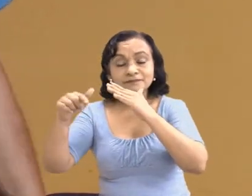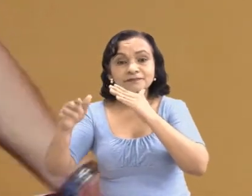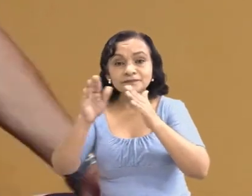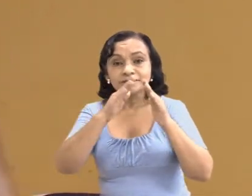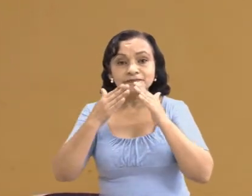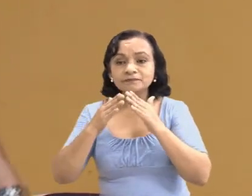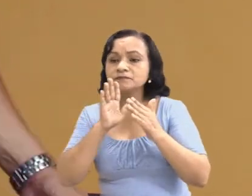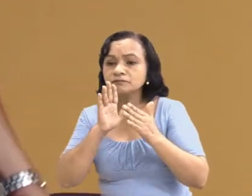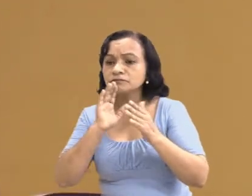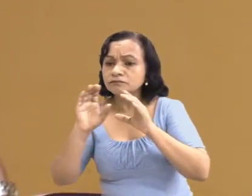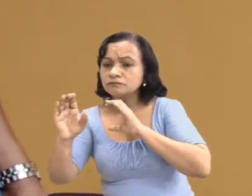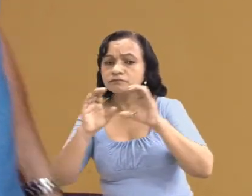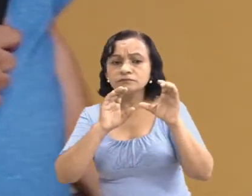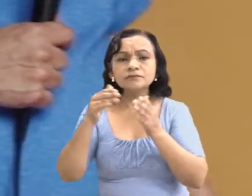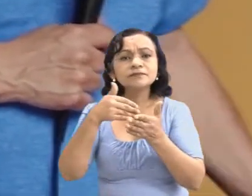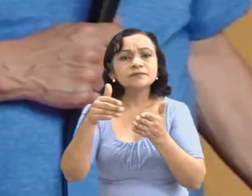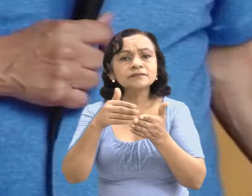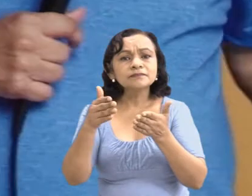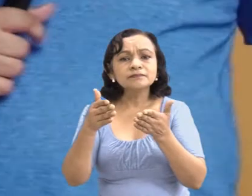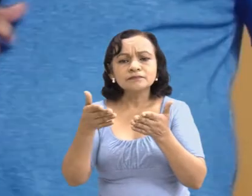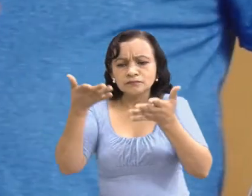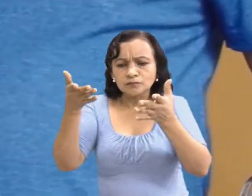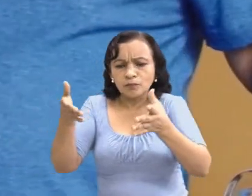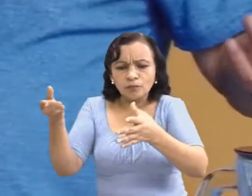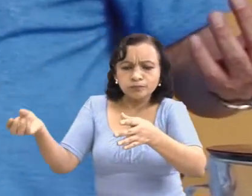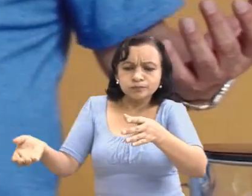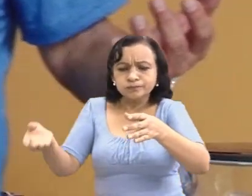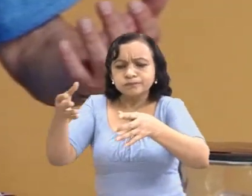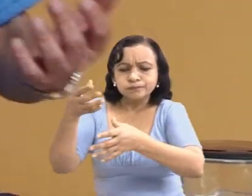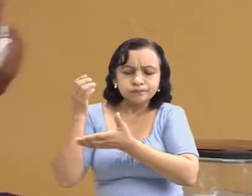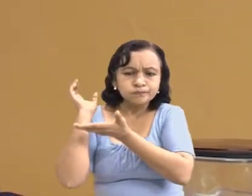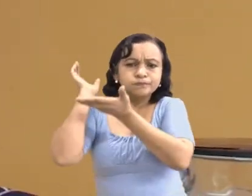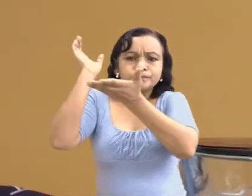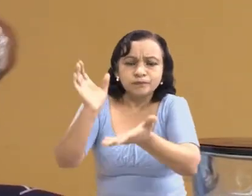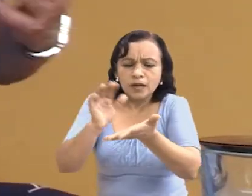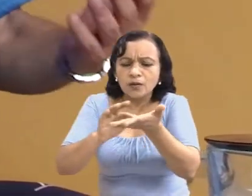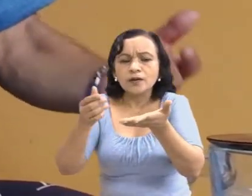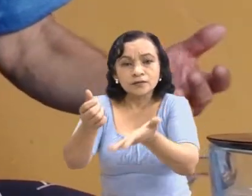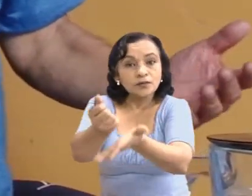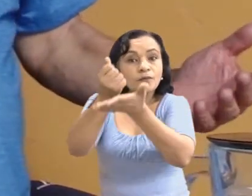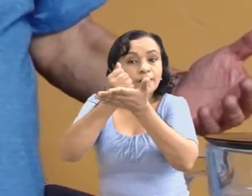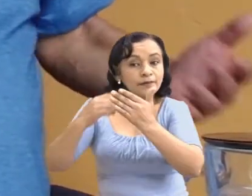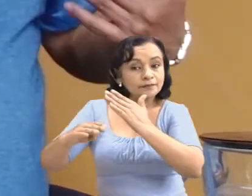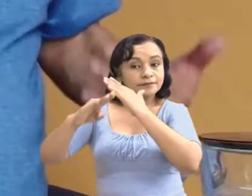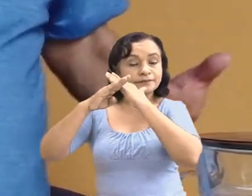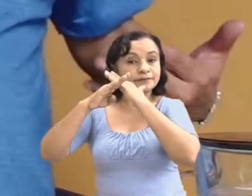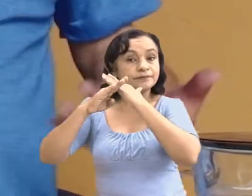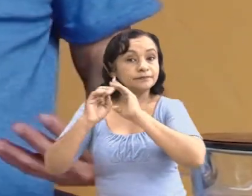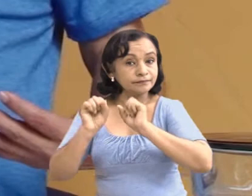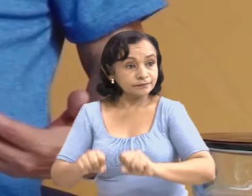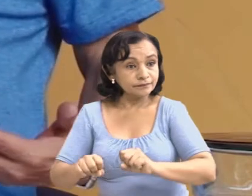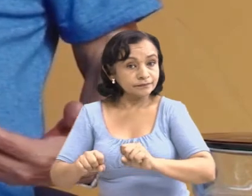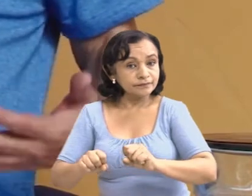gente. Cosas tan sencillas, un saco con arena, ¿no?, que nos puede ayudar en ese momento para reducir el dolor de